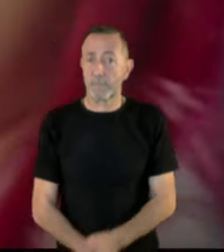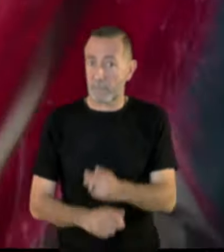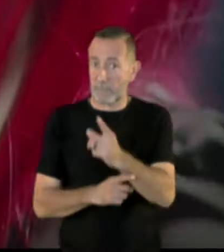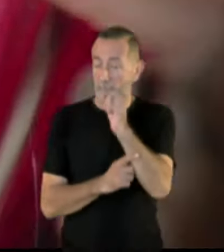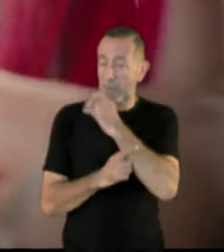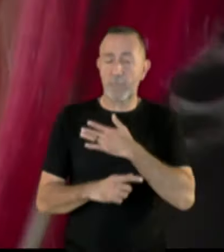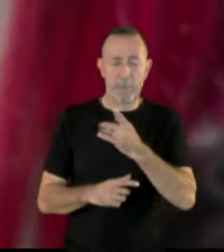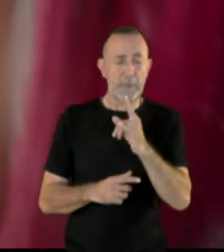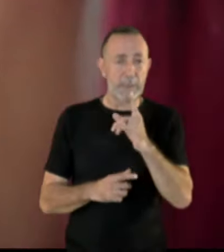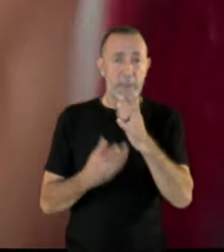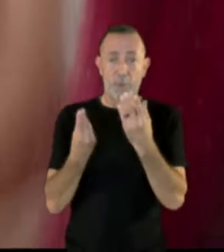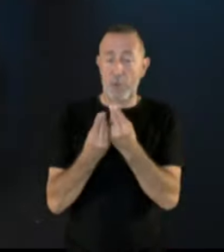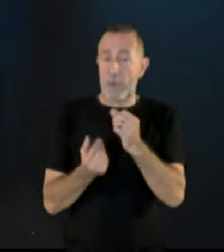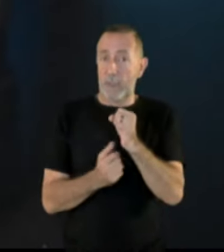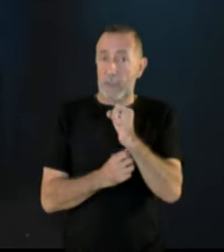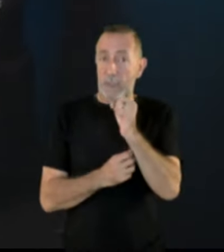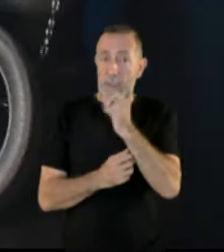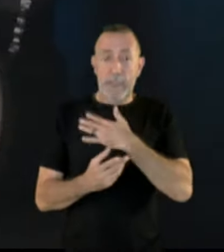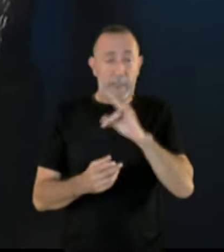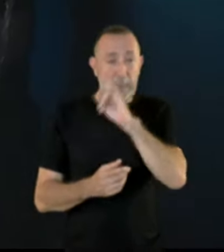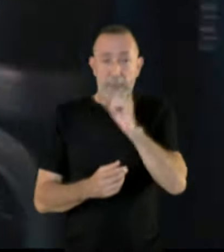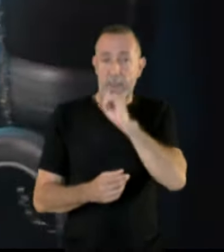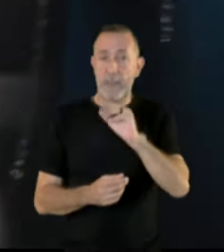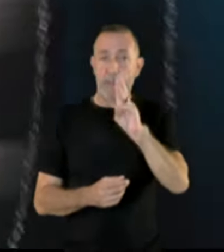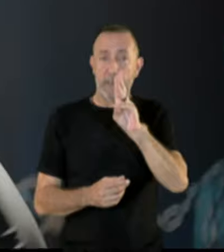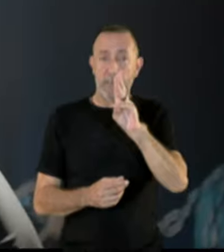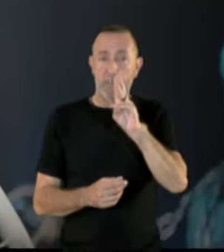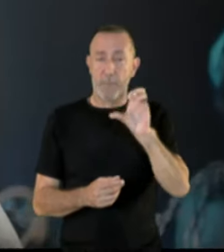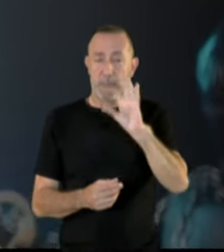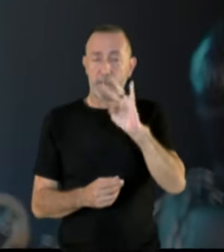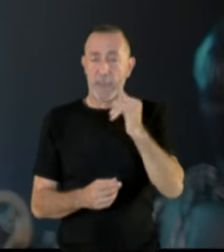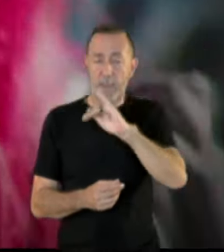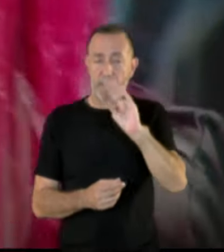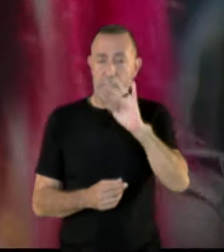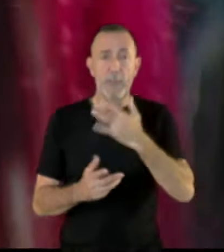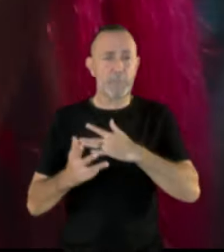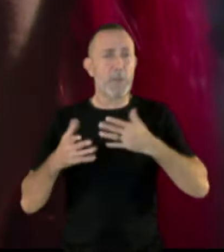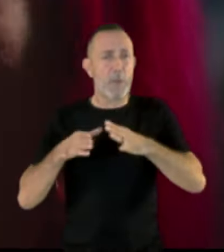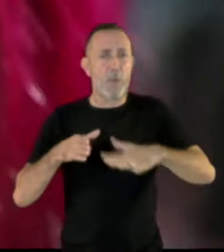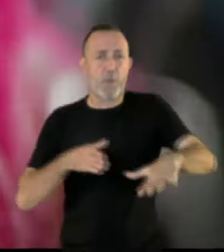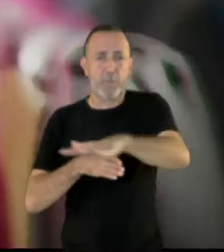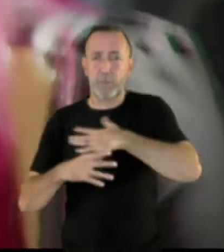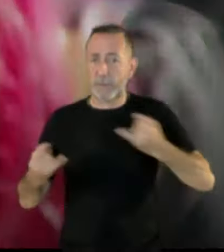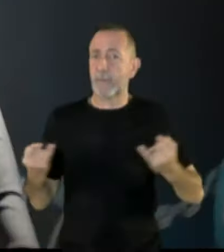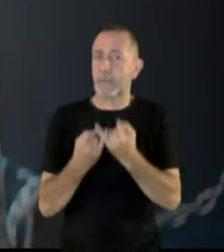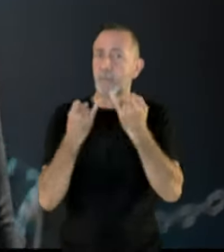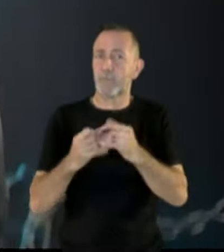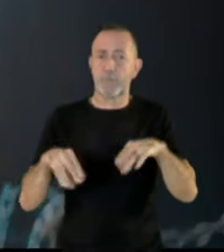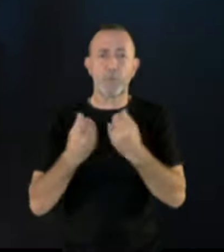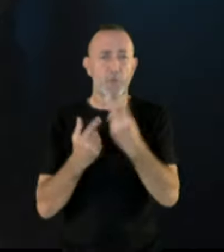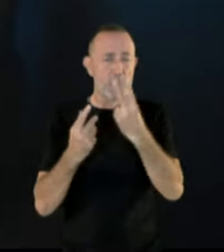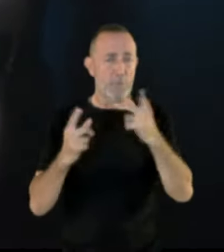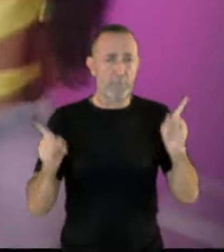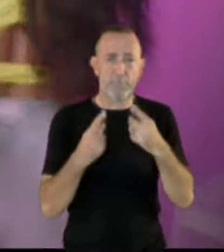todo preparado en la zona del puerto de Santa Cruz de tenerife donde se harán estos dos eventos El I love reggaeton viene de